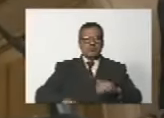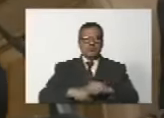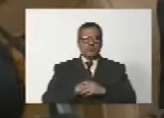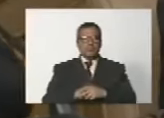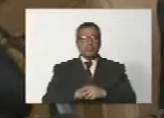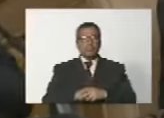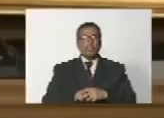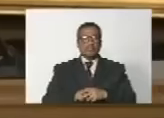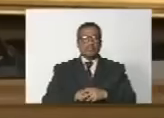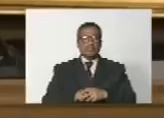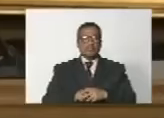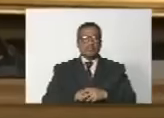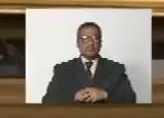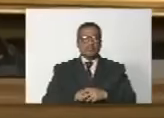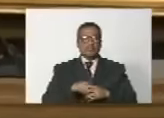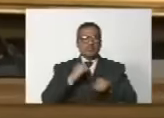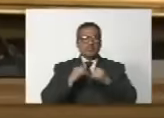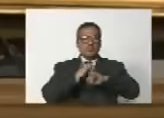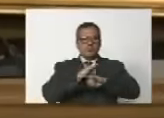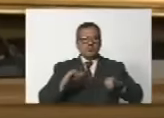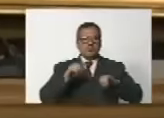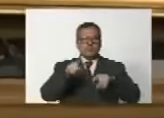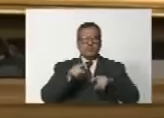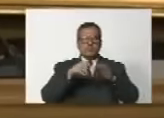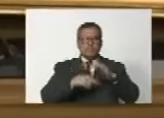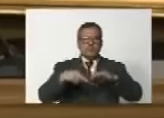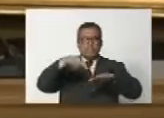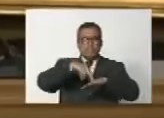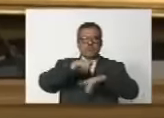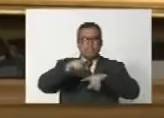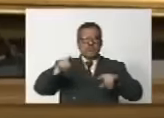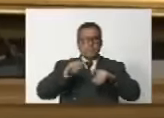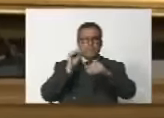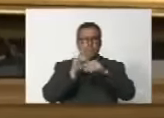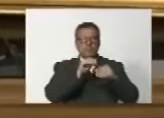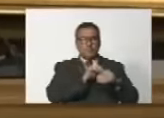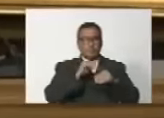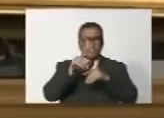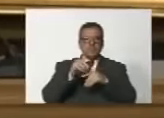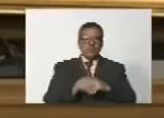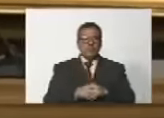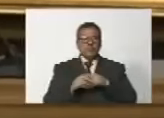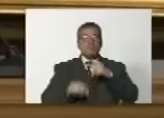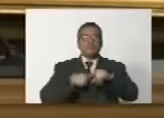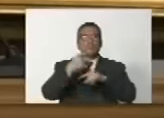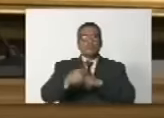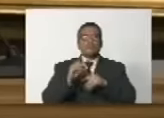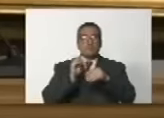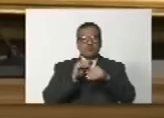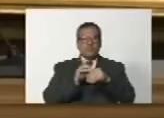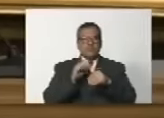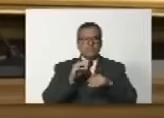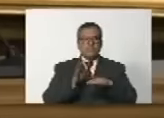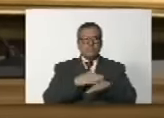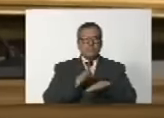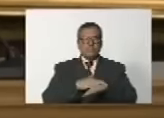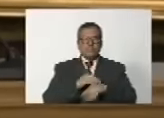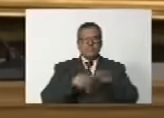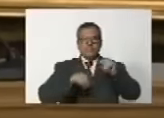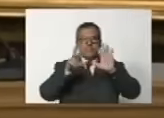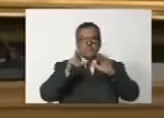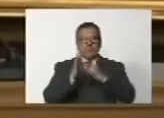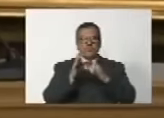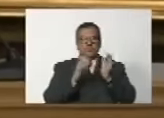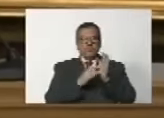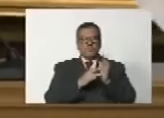vicepresidente. Agotada la materia, se levanta la sesión y se convoca para la próxima sesión ordinaria el día jueves 18